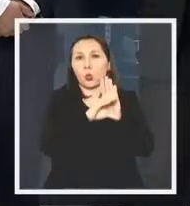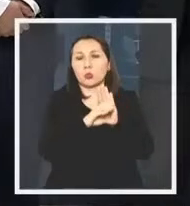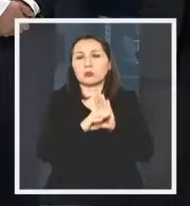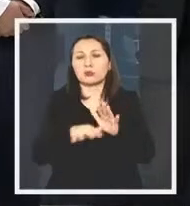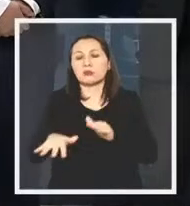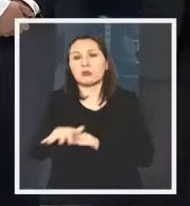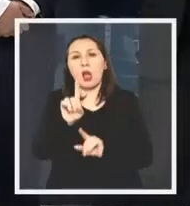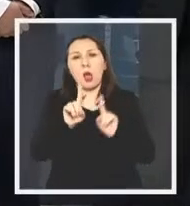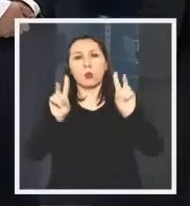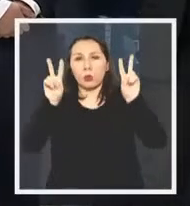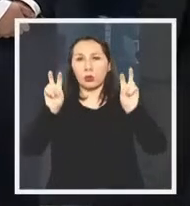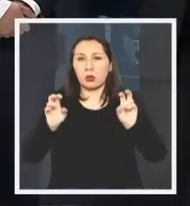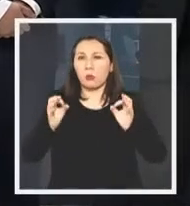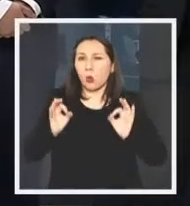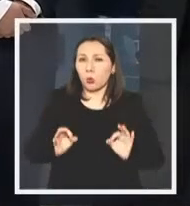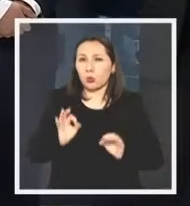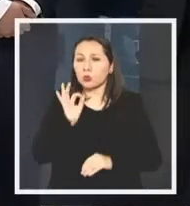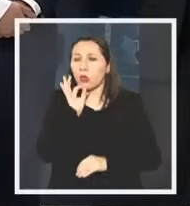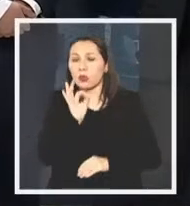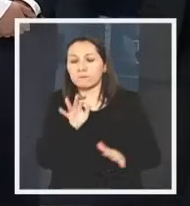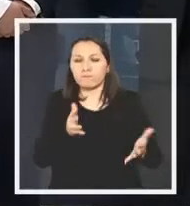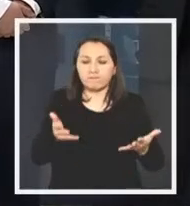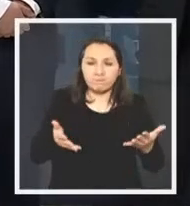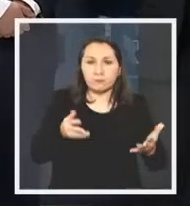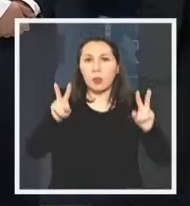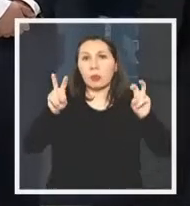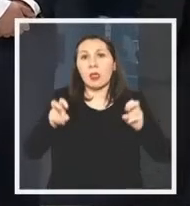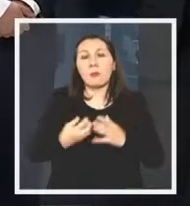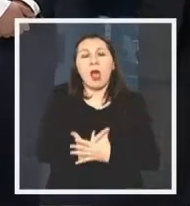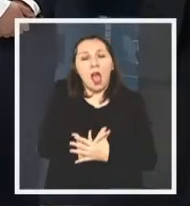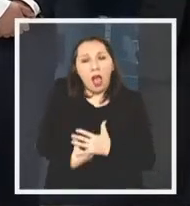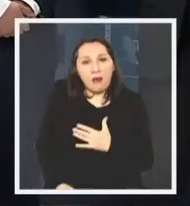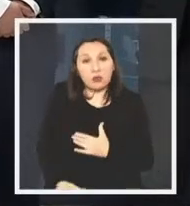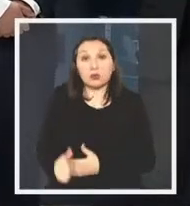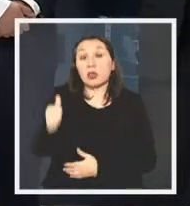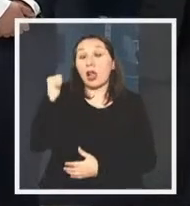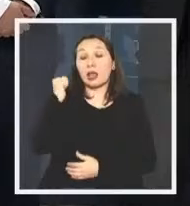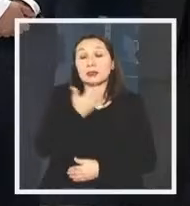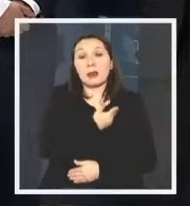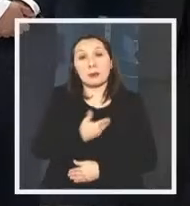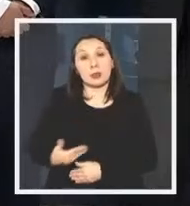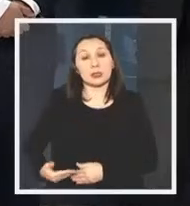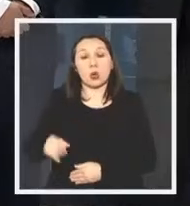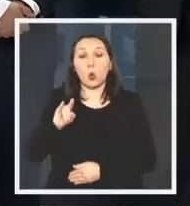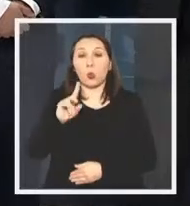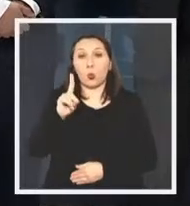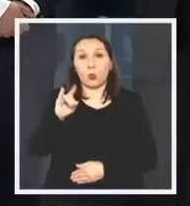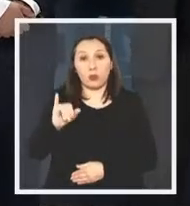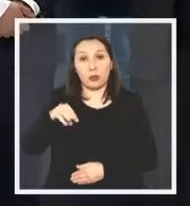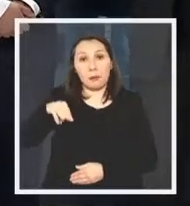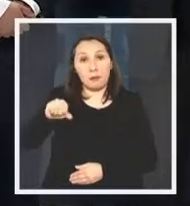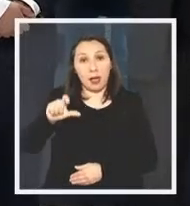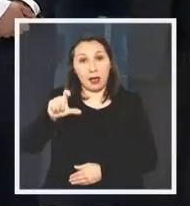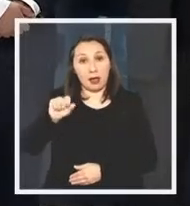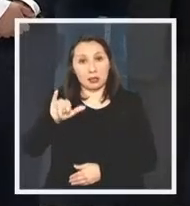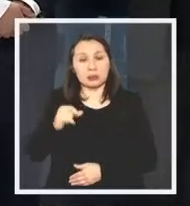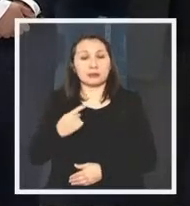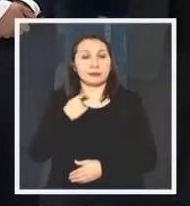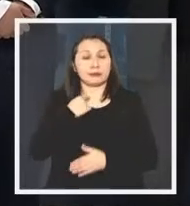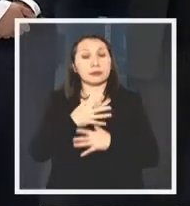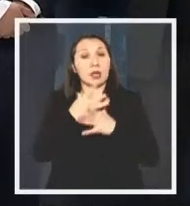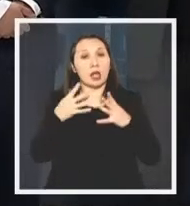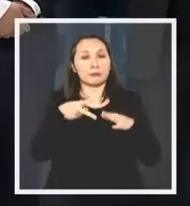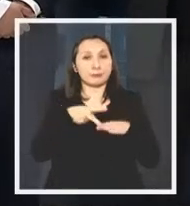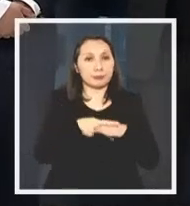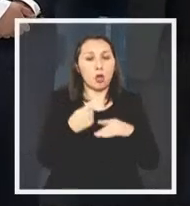han condicionado algunos temas justamente cuando se plantea el aspecto del aborto por ejemplo ayer el presidente de la udi Javier macallo decía que esto afectaba bastante